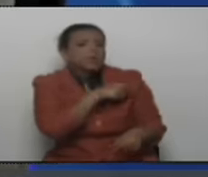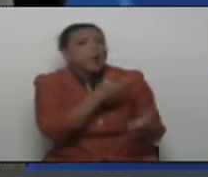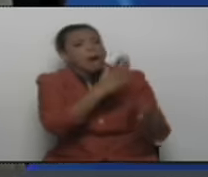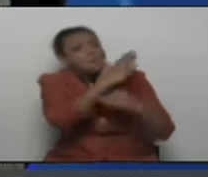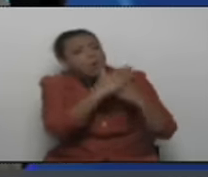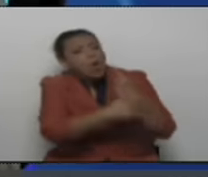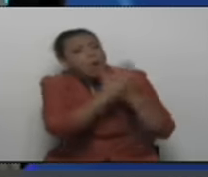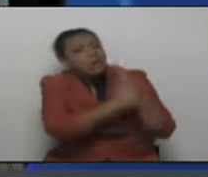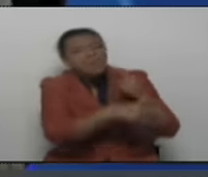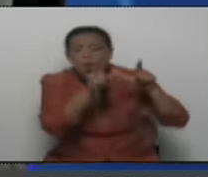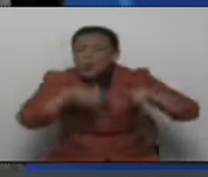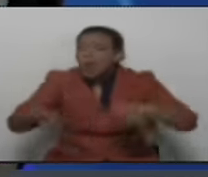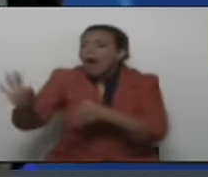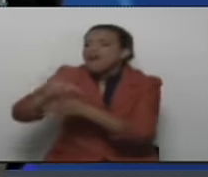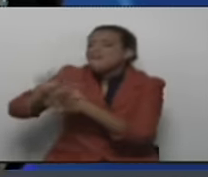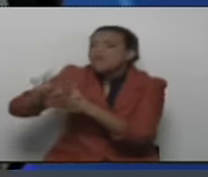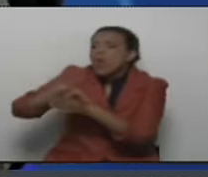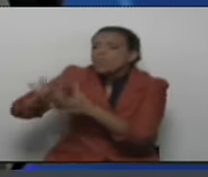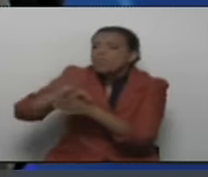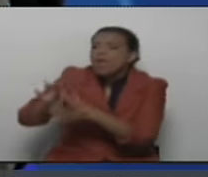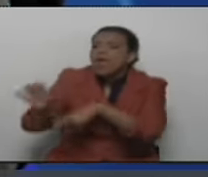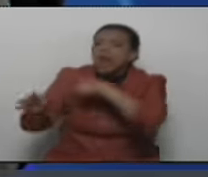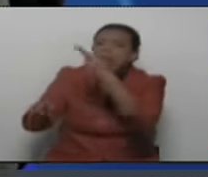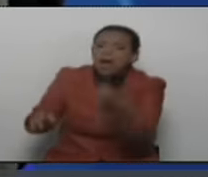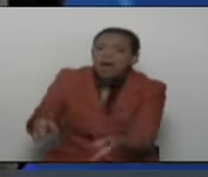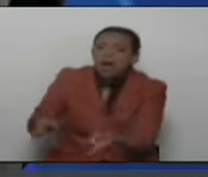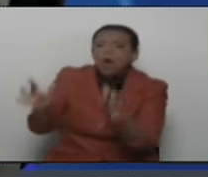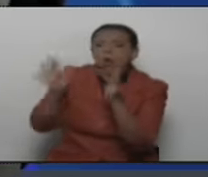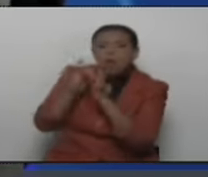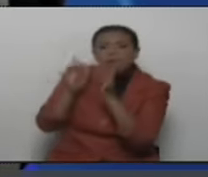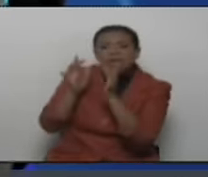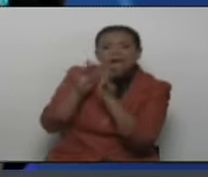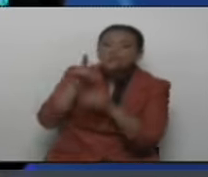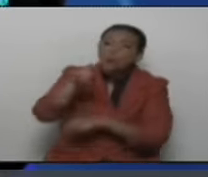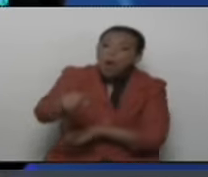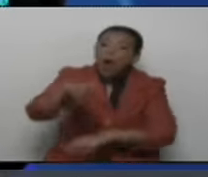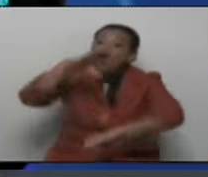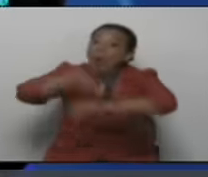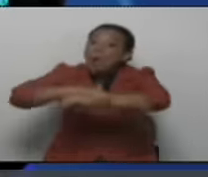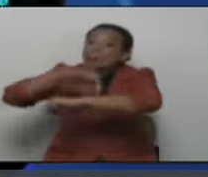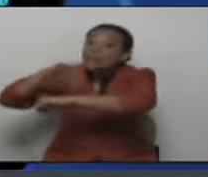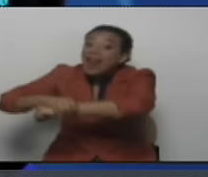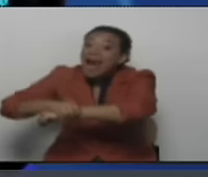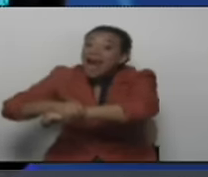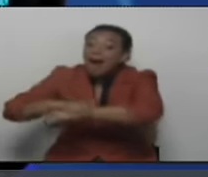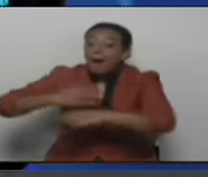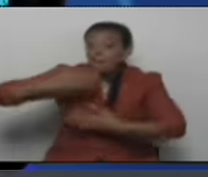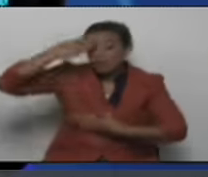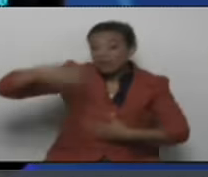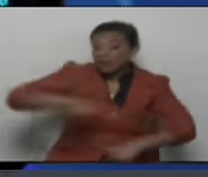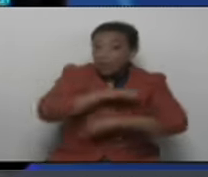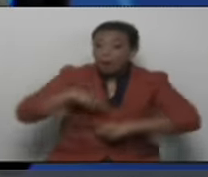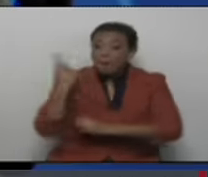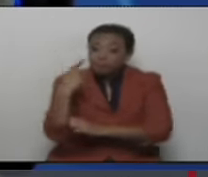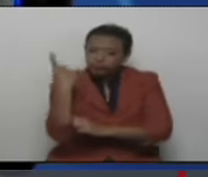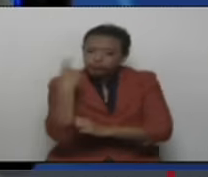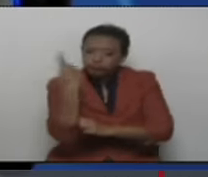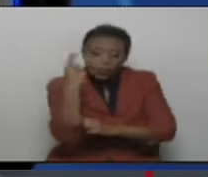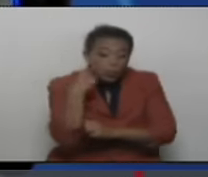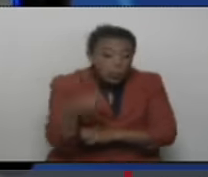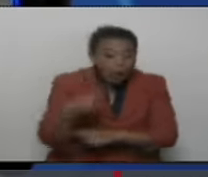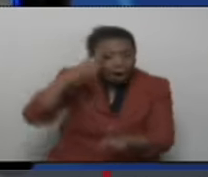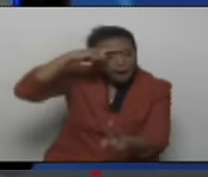a la frontera, que allí fueron capturados por la Fuerza Aérea, dice él, o sea que él lo